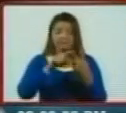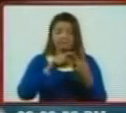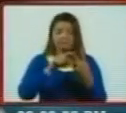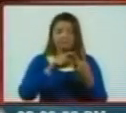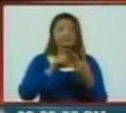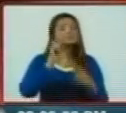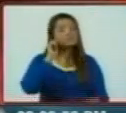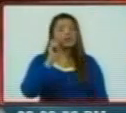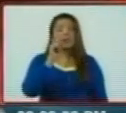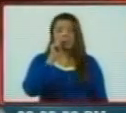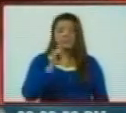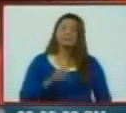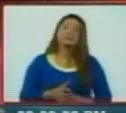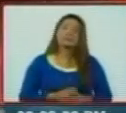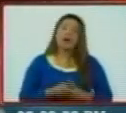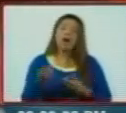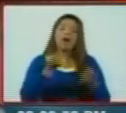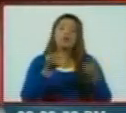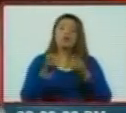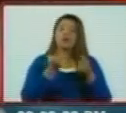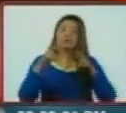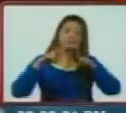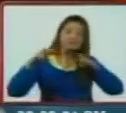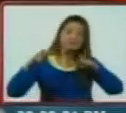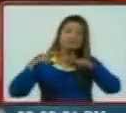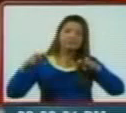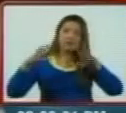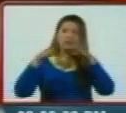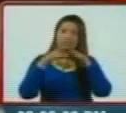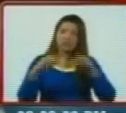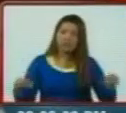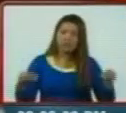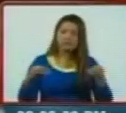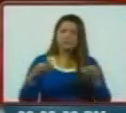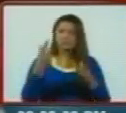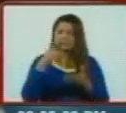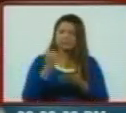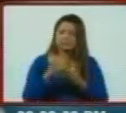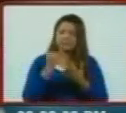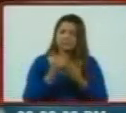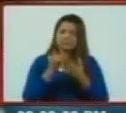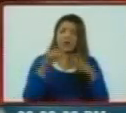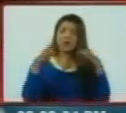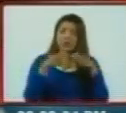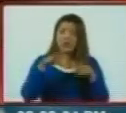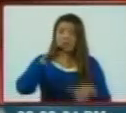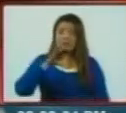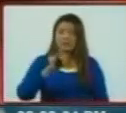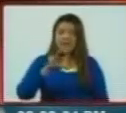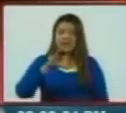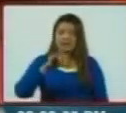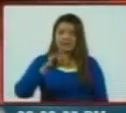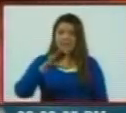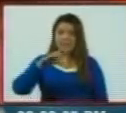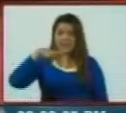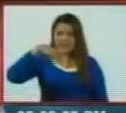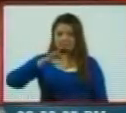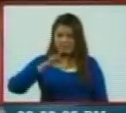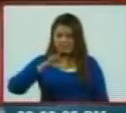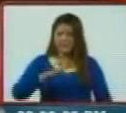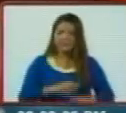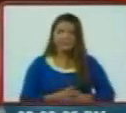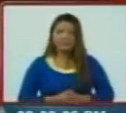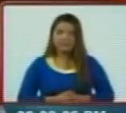Lucila Hurtado, para coordinar las diligencias de investigación que practican funcionarios del Cuerpo de Investigaciones Científicas, Penales y